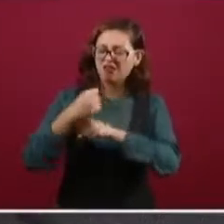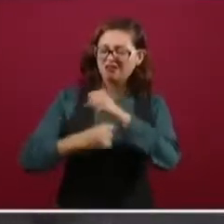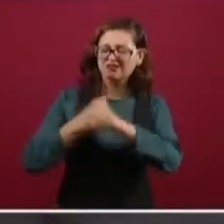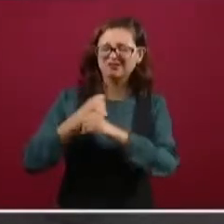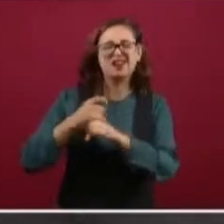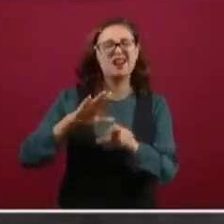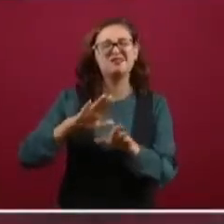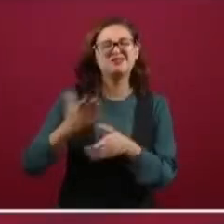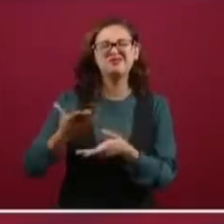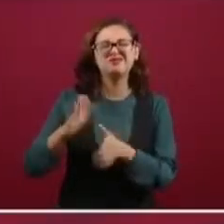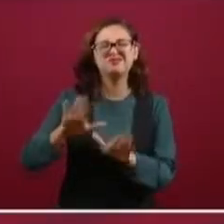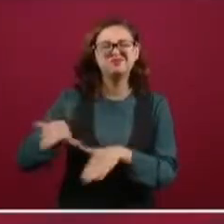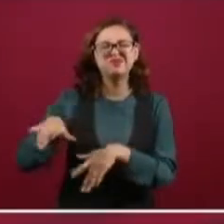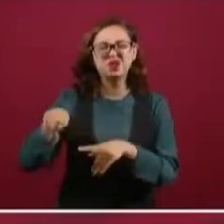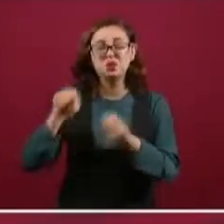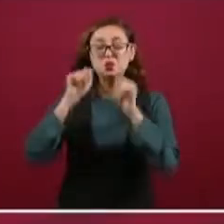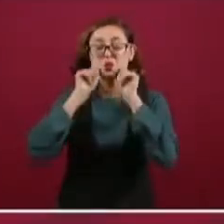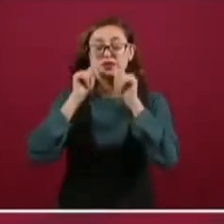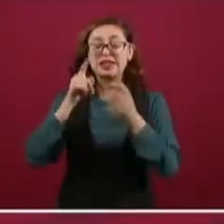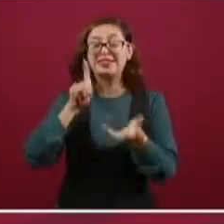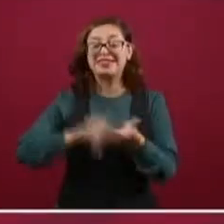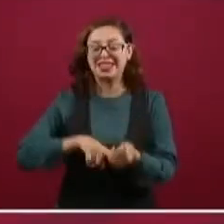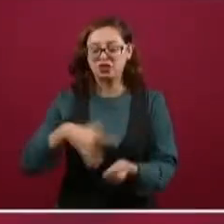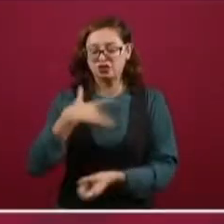no es un asunto físico, biológico,